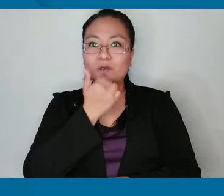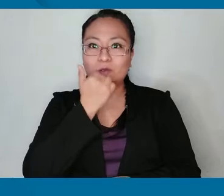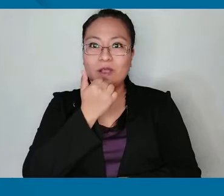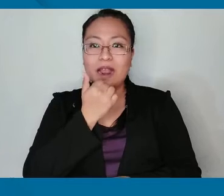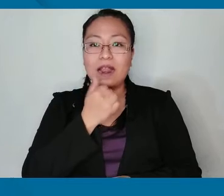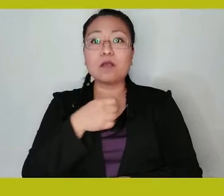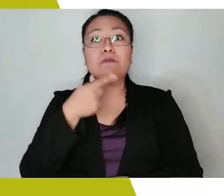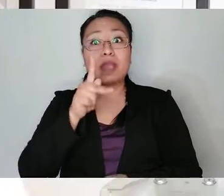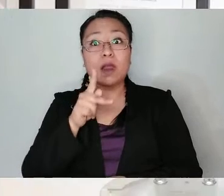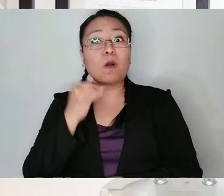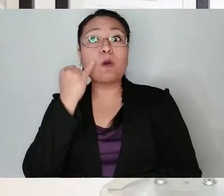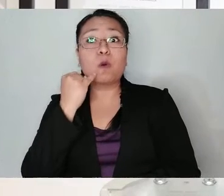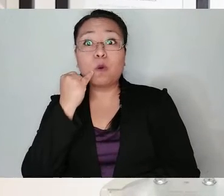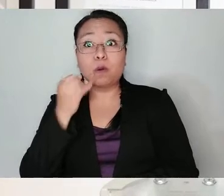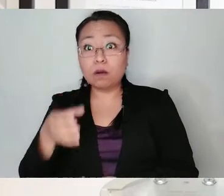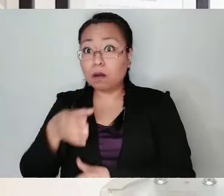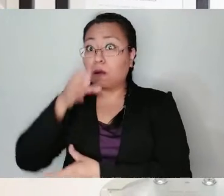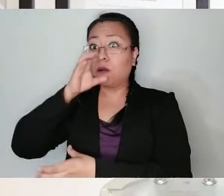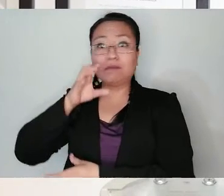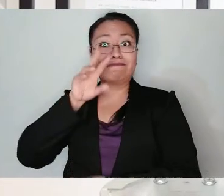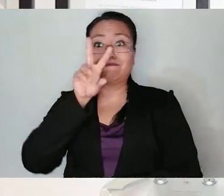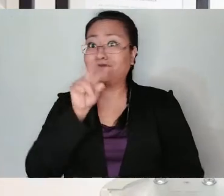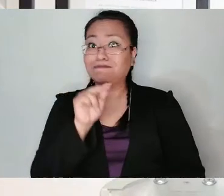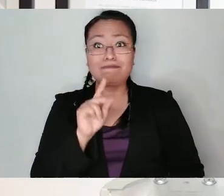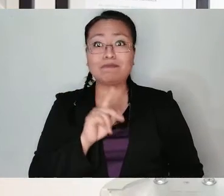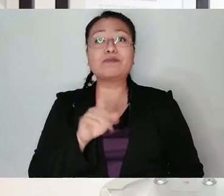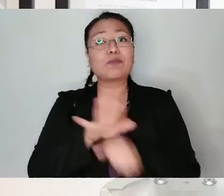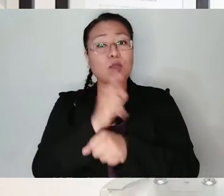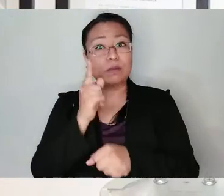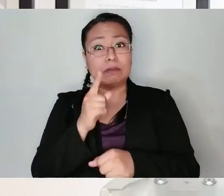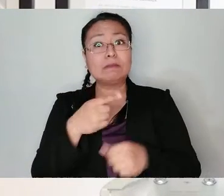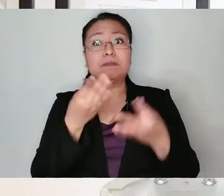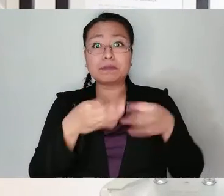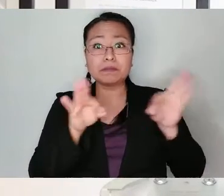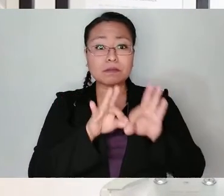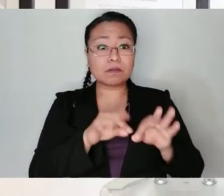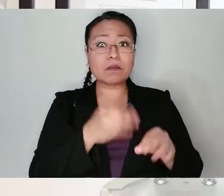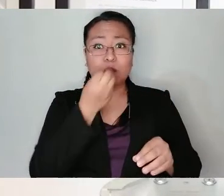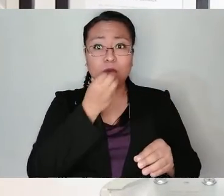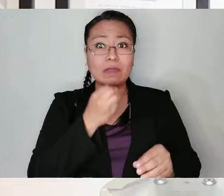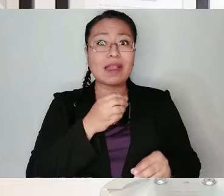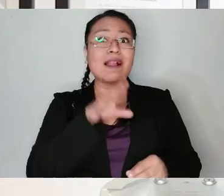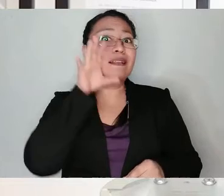no en jugos. Es muy raro que consumamos dos naranjas